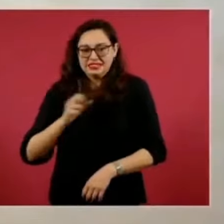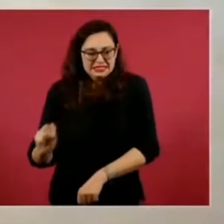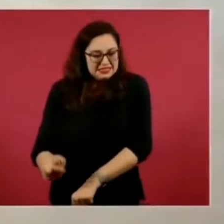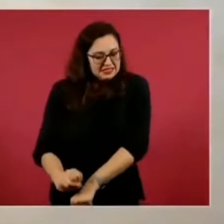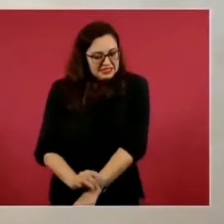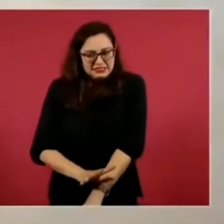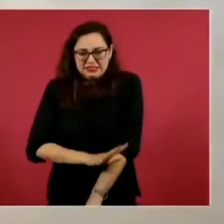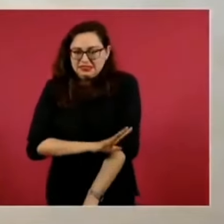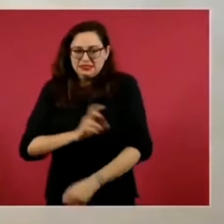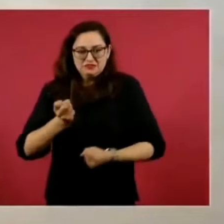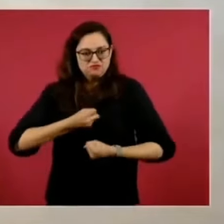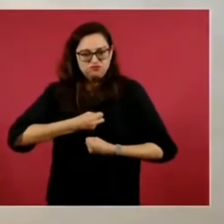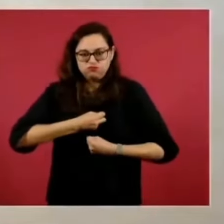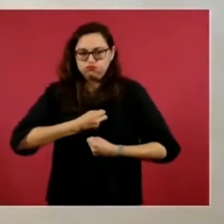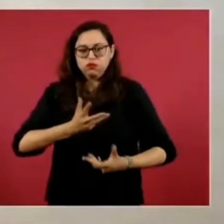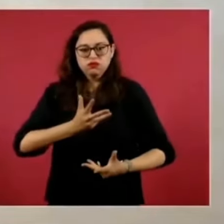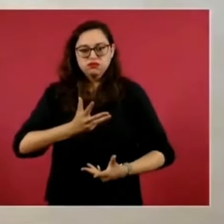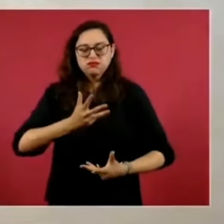es un homenaje